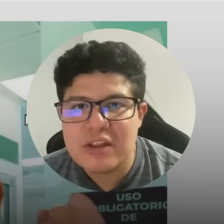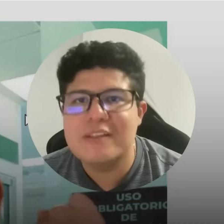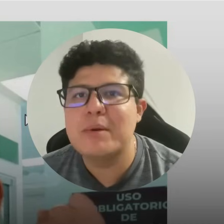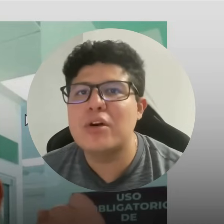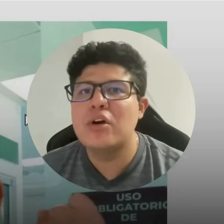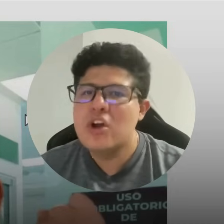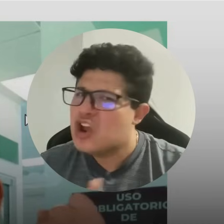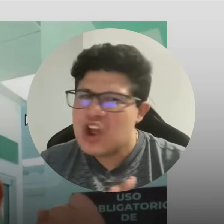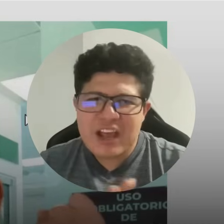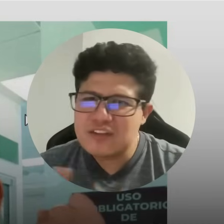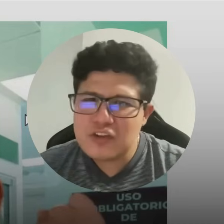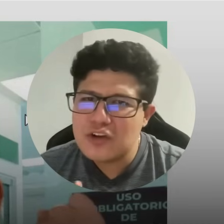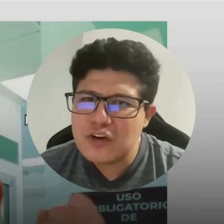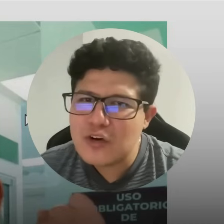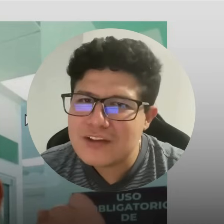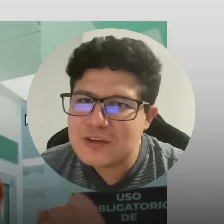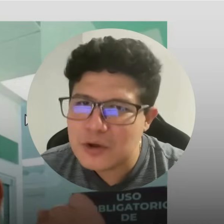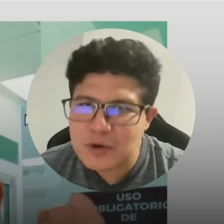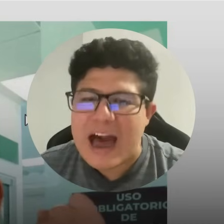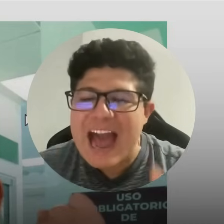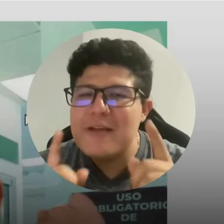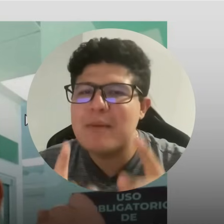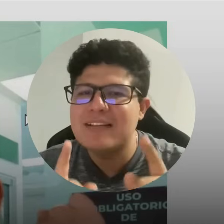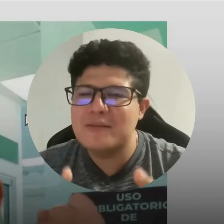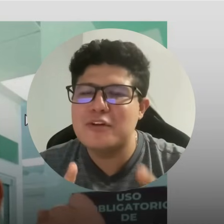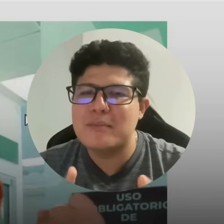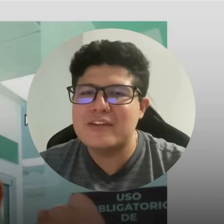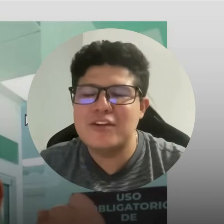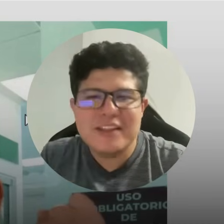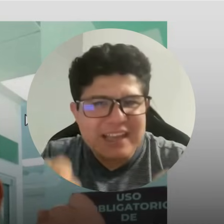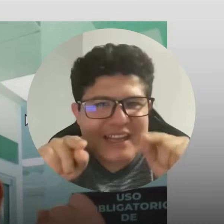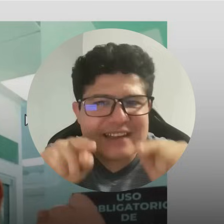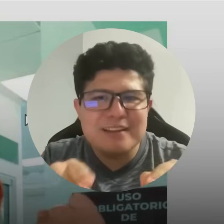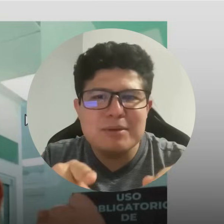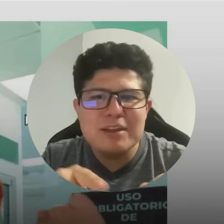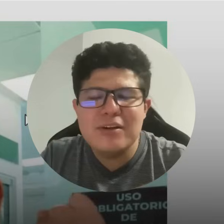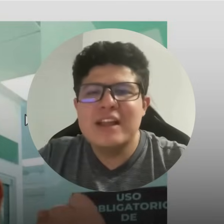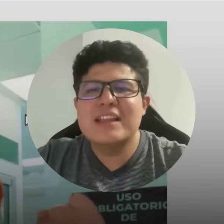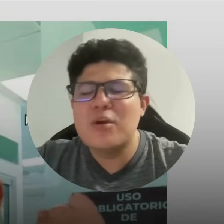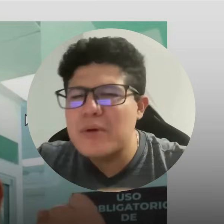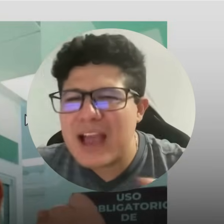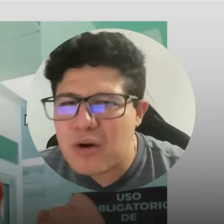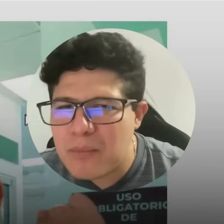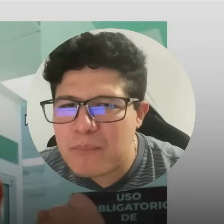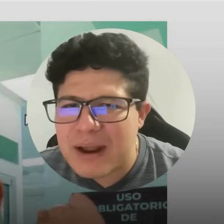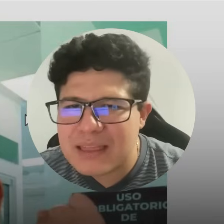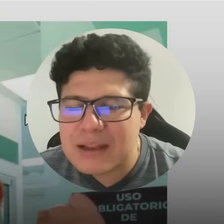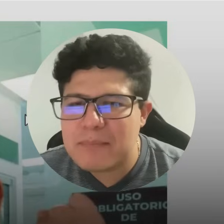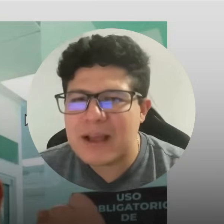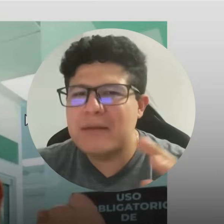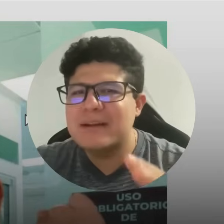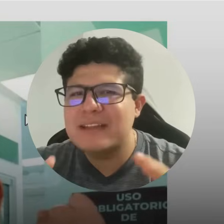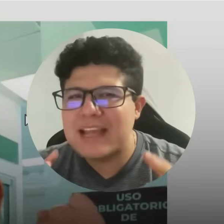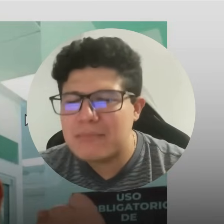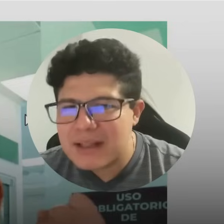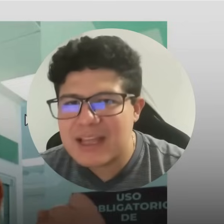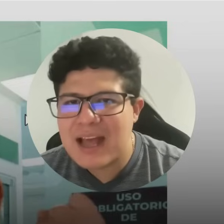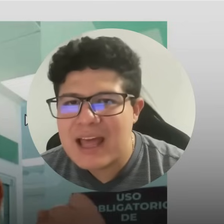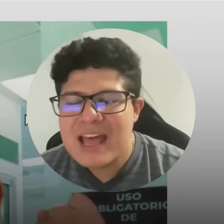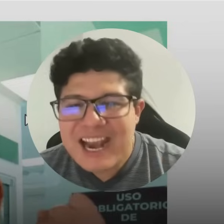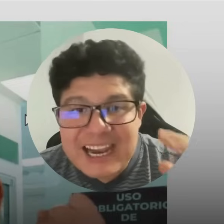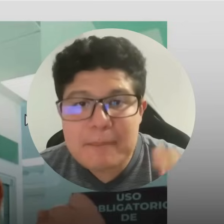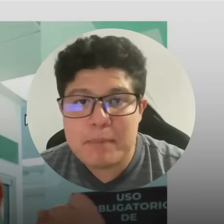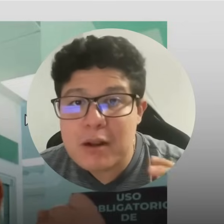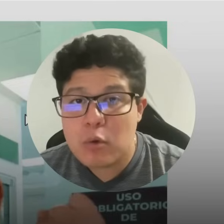pensiones Pero eso no lo es todo hay más información y en este video te lo voy a compartir Para que veas De qué